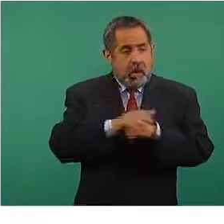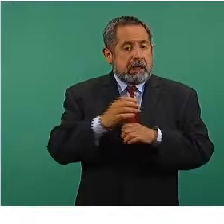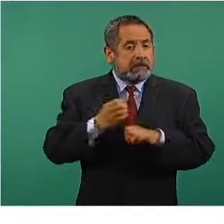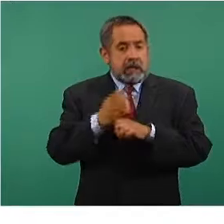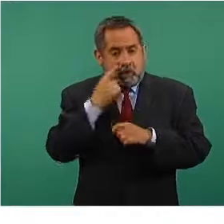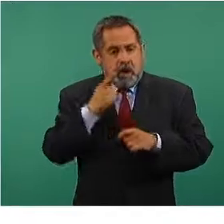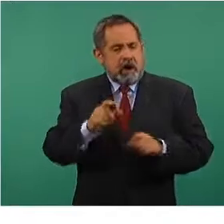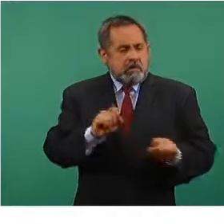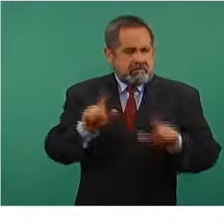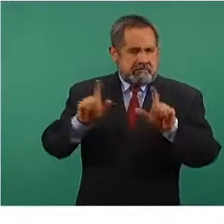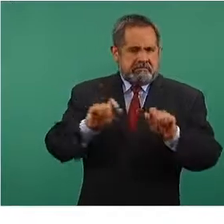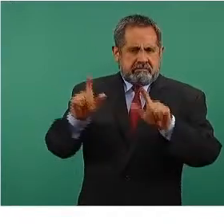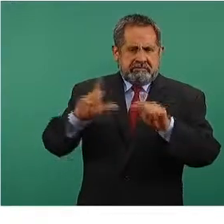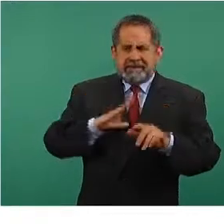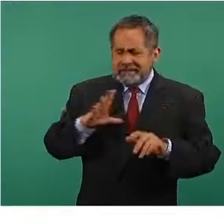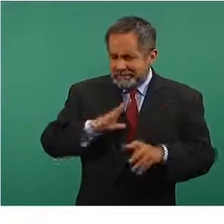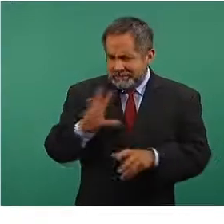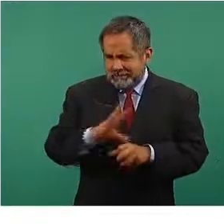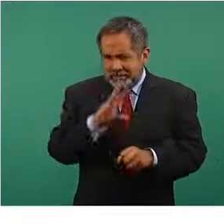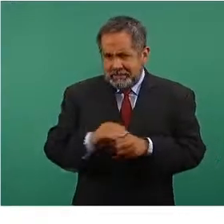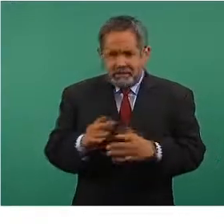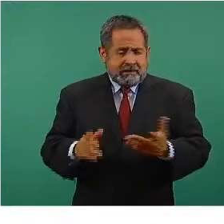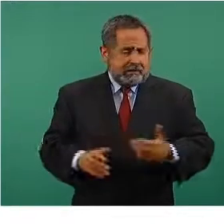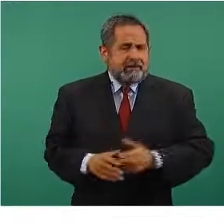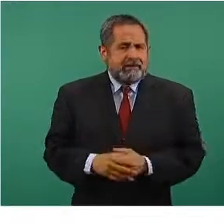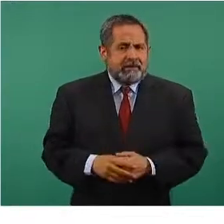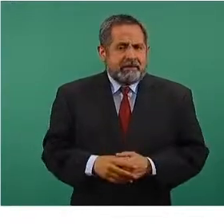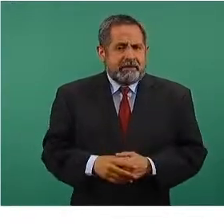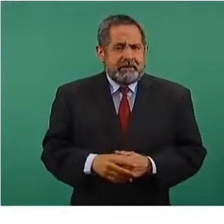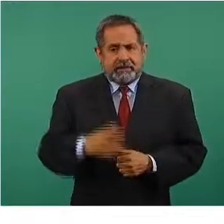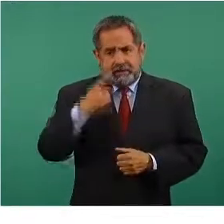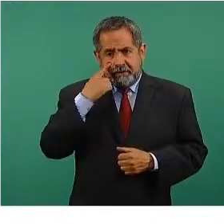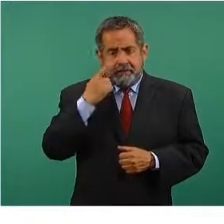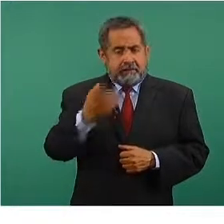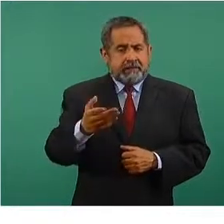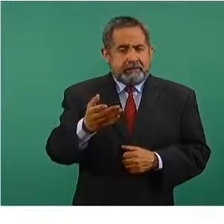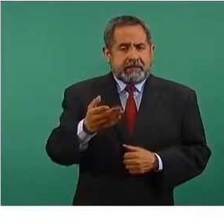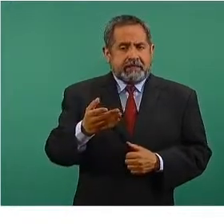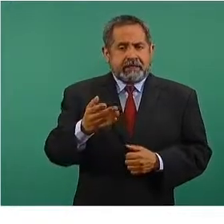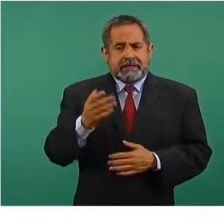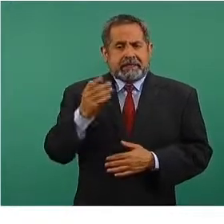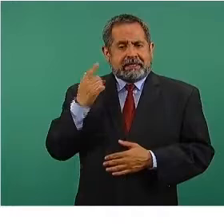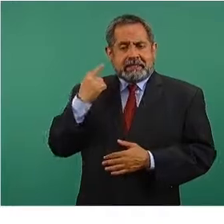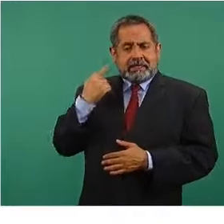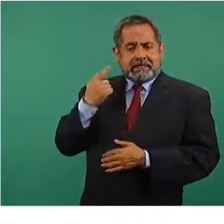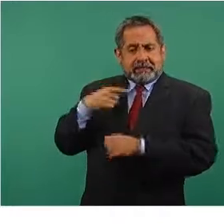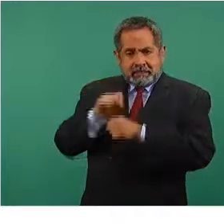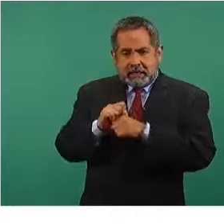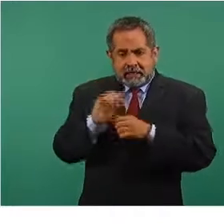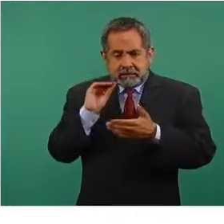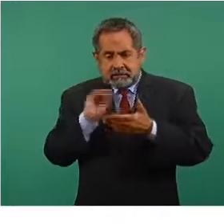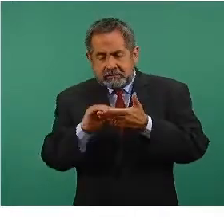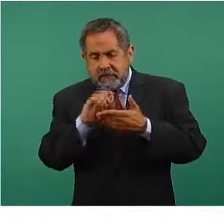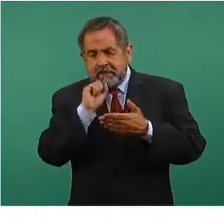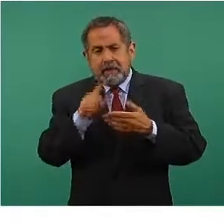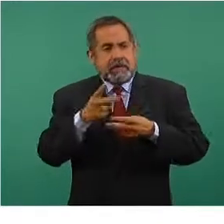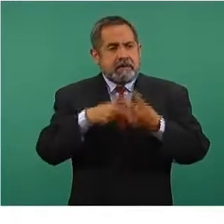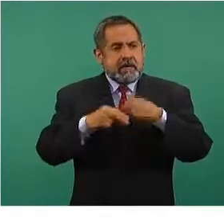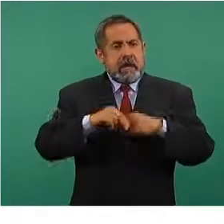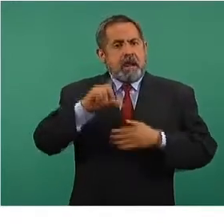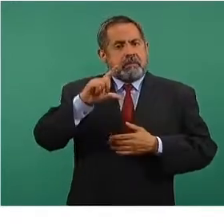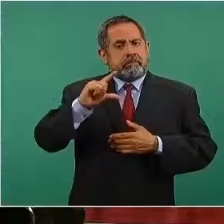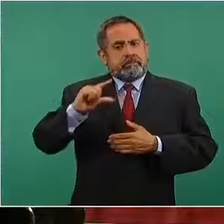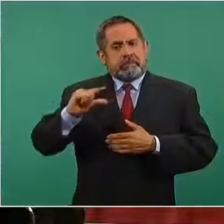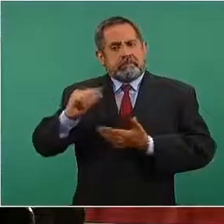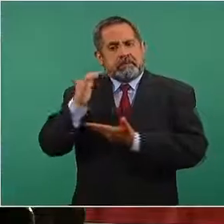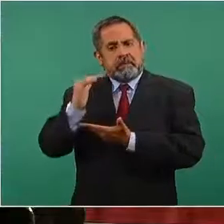específico. Pero como pueden ver, como les había dicho, pues gran parte de ellas en sus últimas semanas también están reflejando este descenso en exceso de